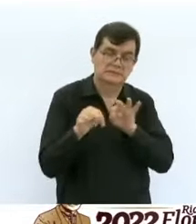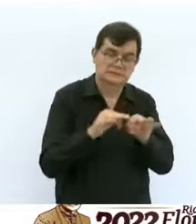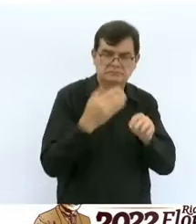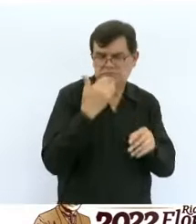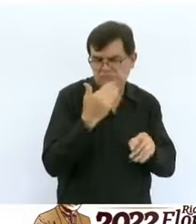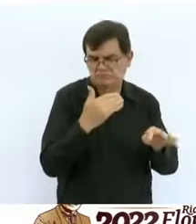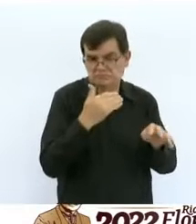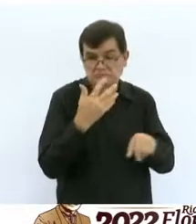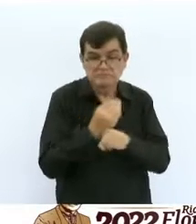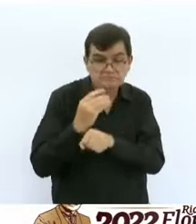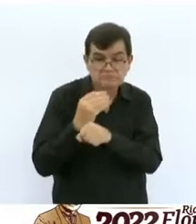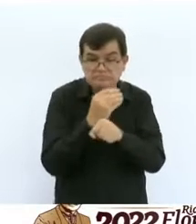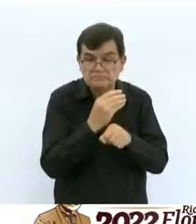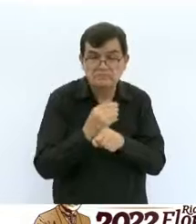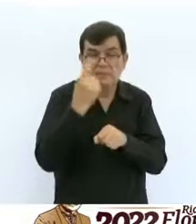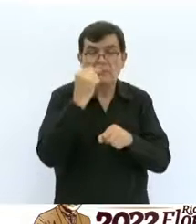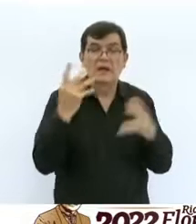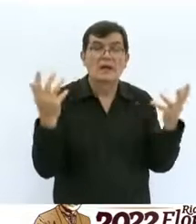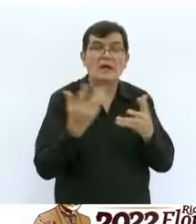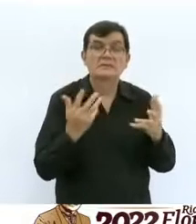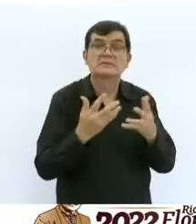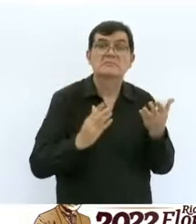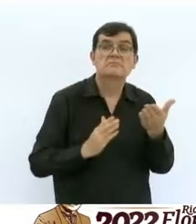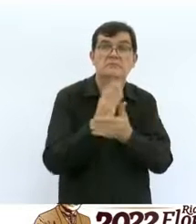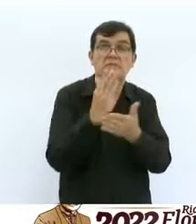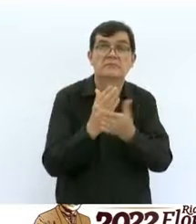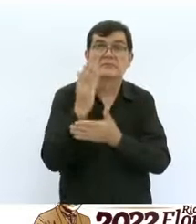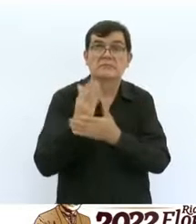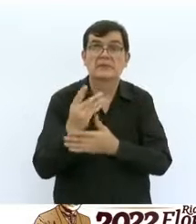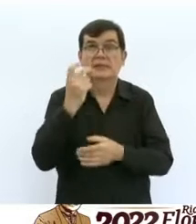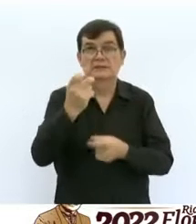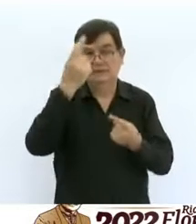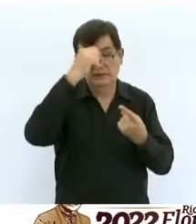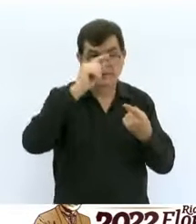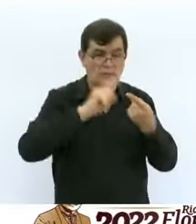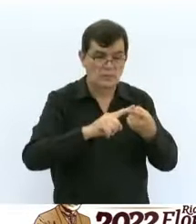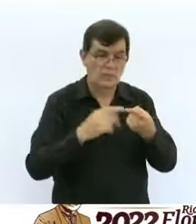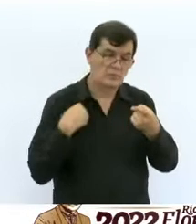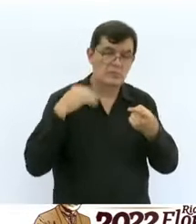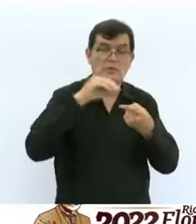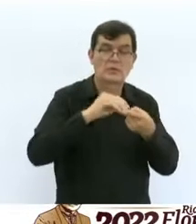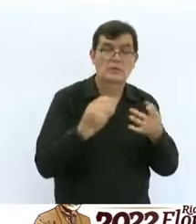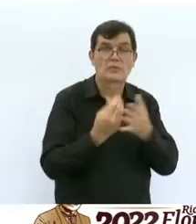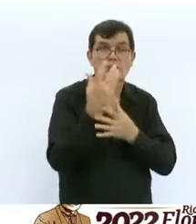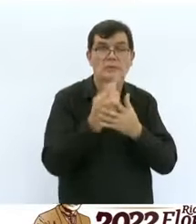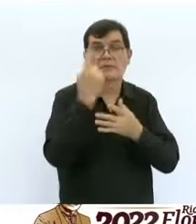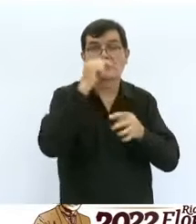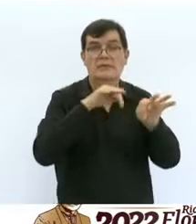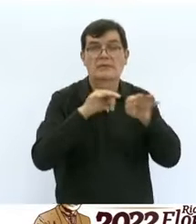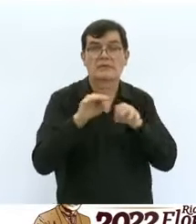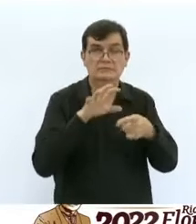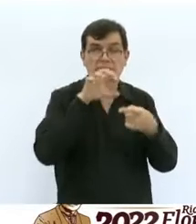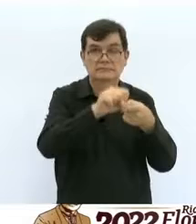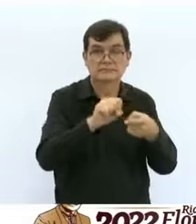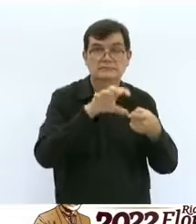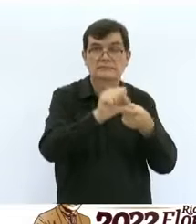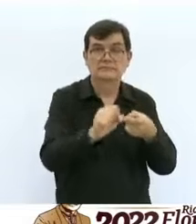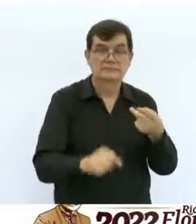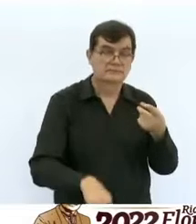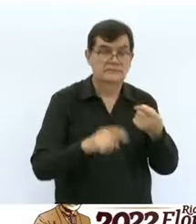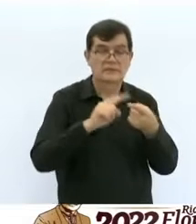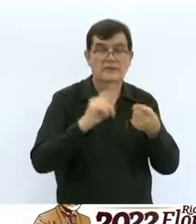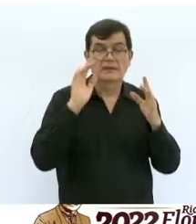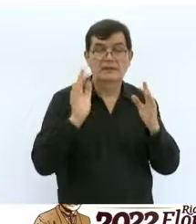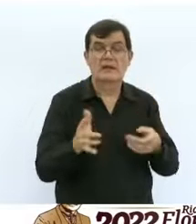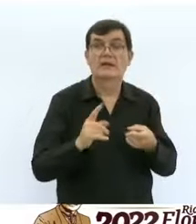estrategias para cumplir la meta de estas técnicas es uno establecer nuevos frentes de trabajo una vez que ya